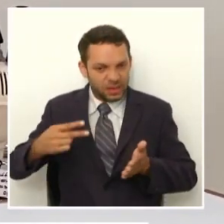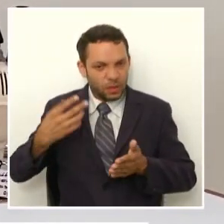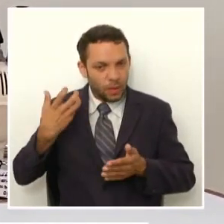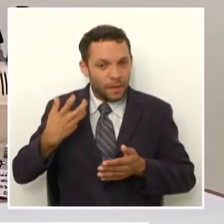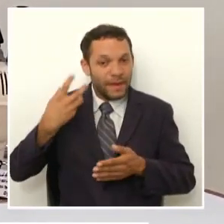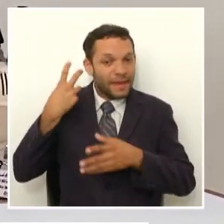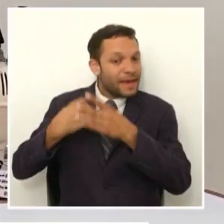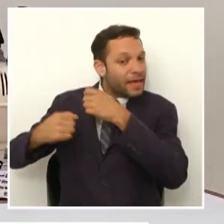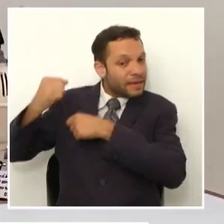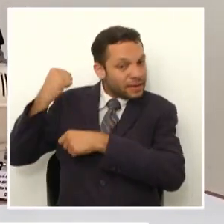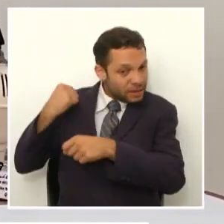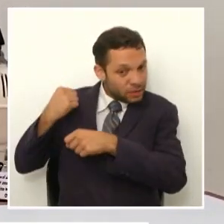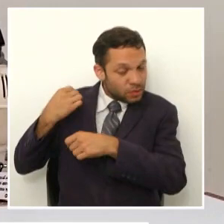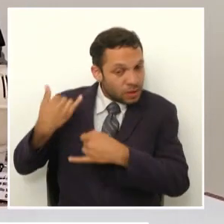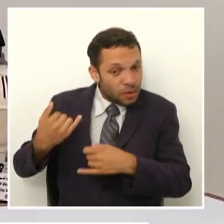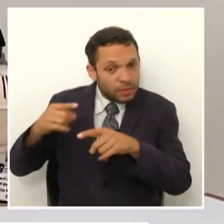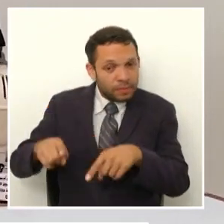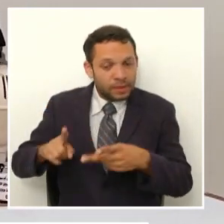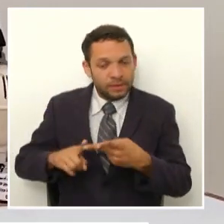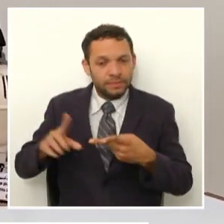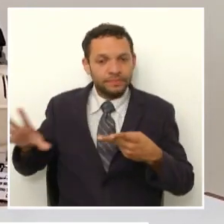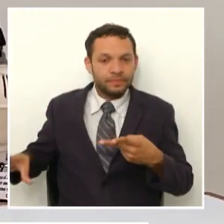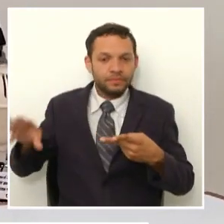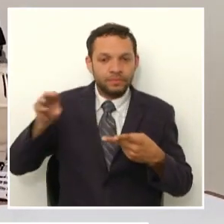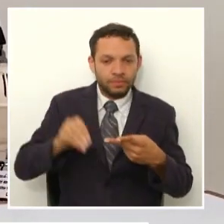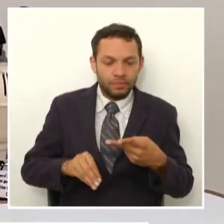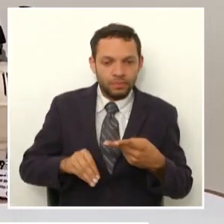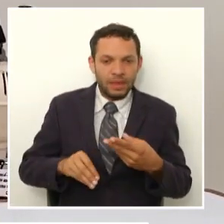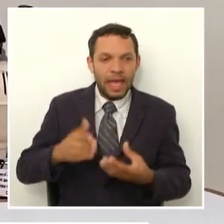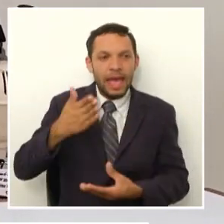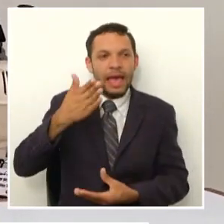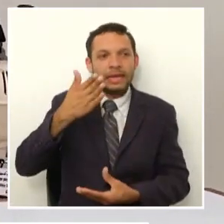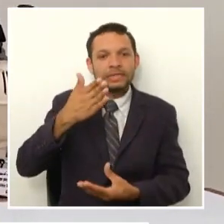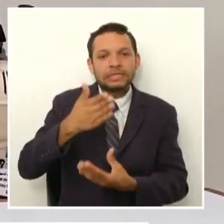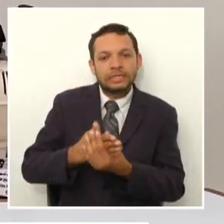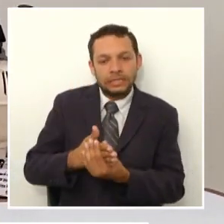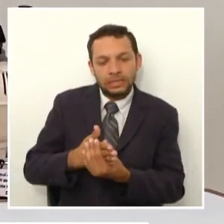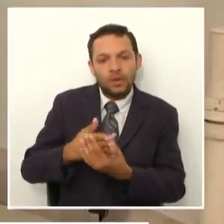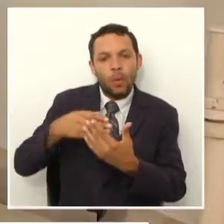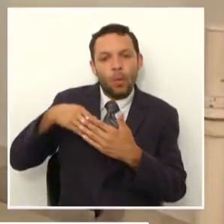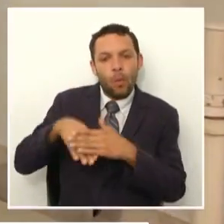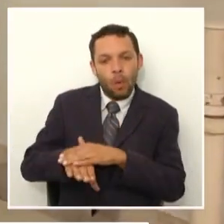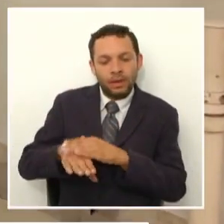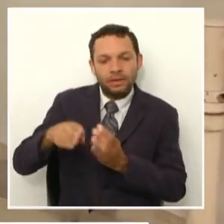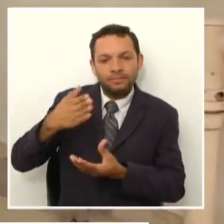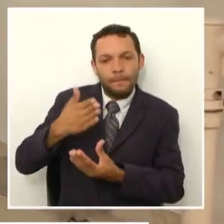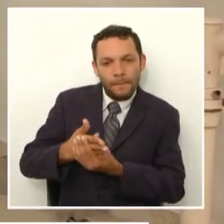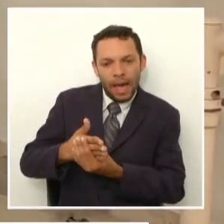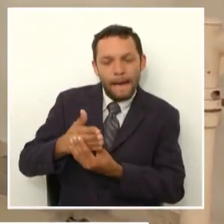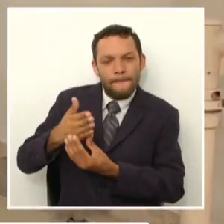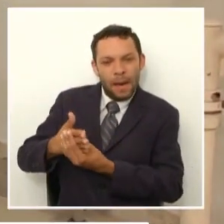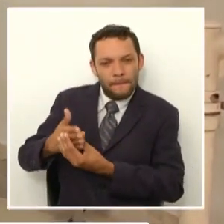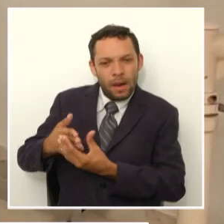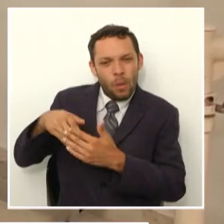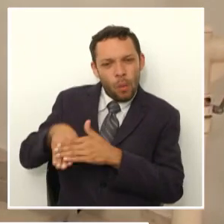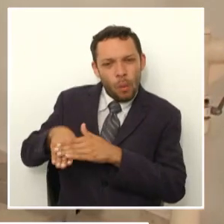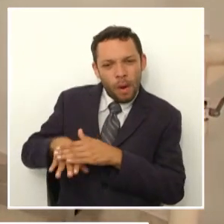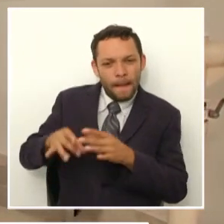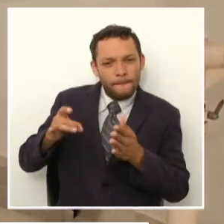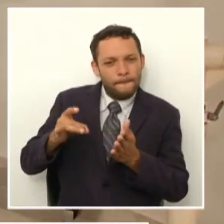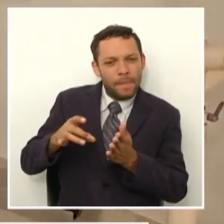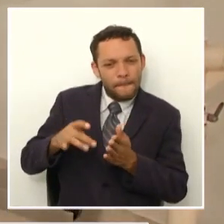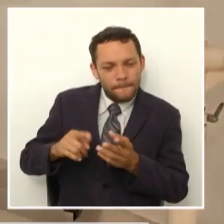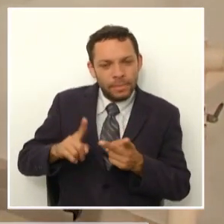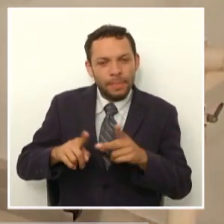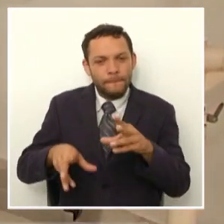estamos tratando de conservar documentos históricos, ¿cierto? De documentos históricos, tenemos libros de más de